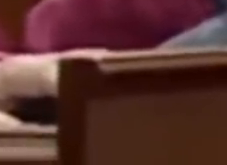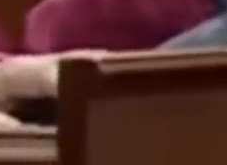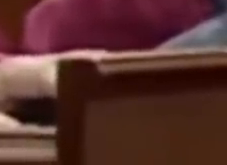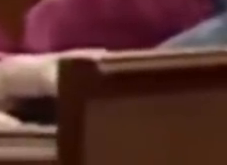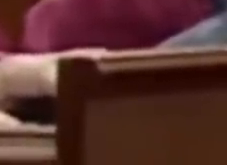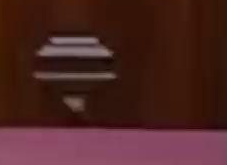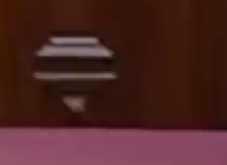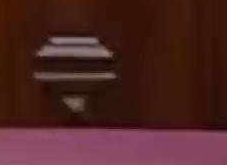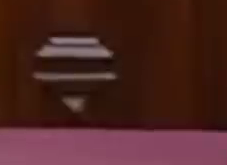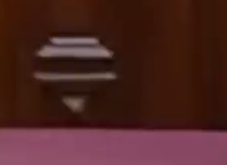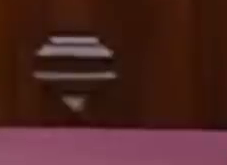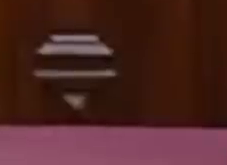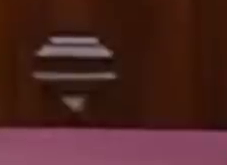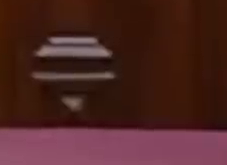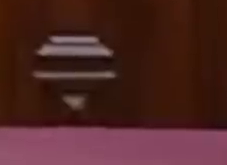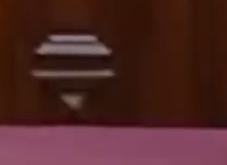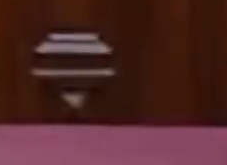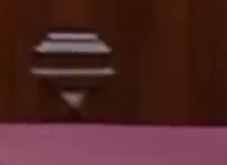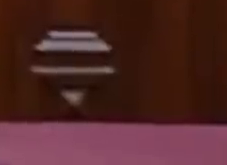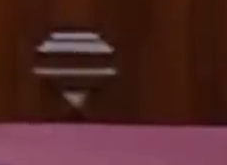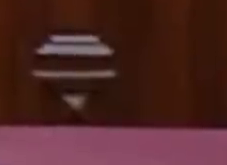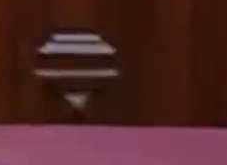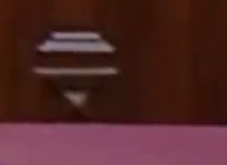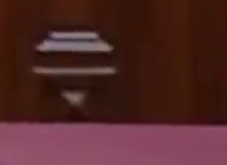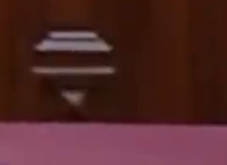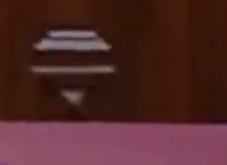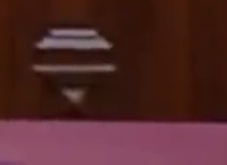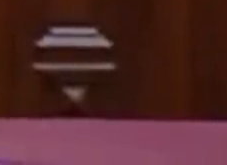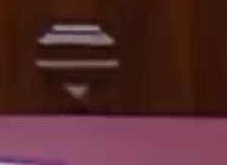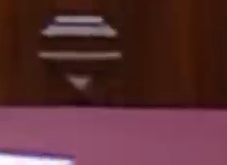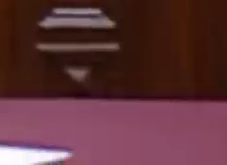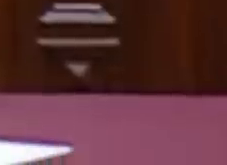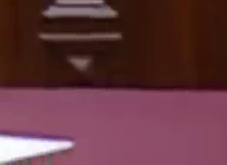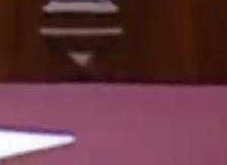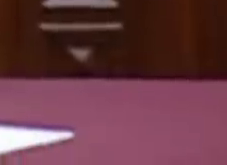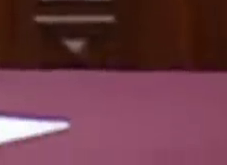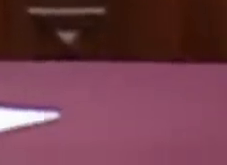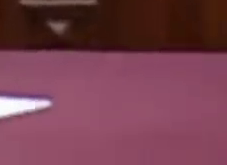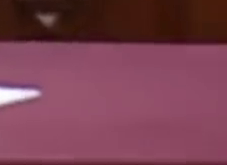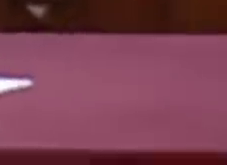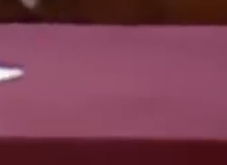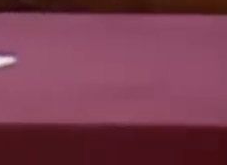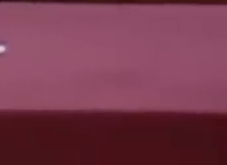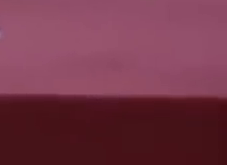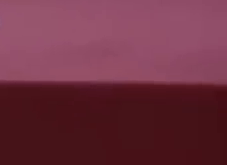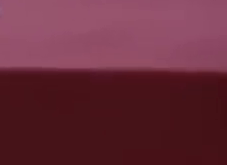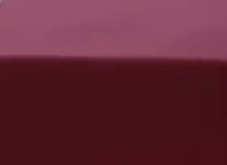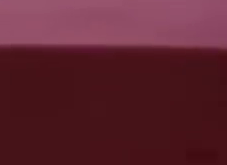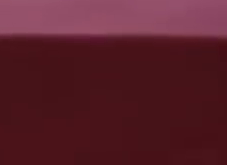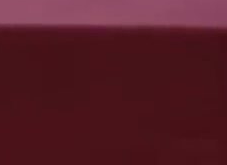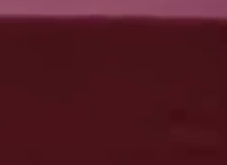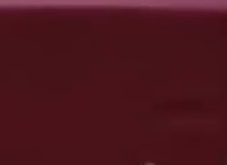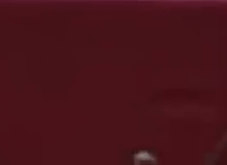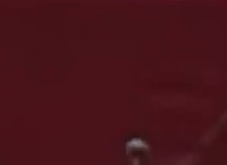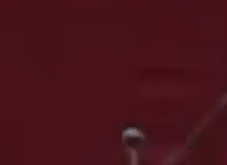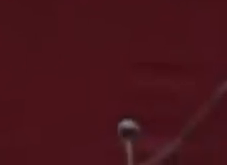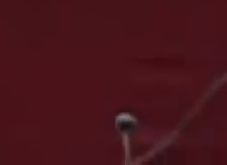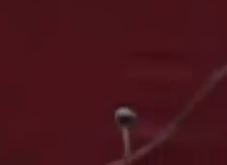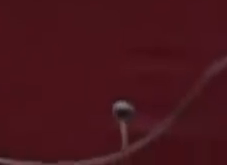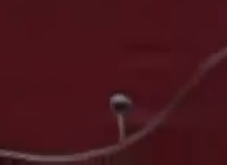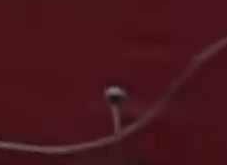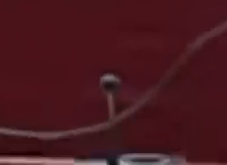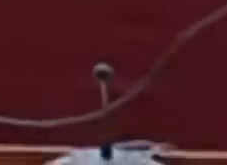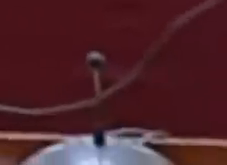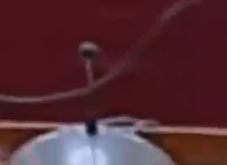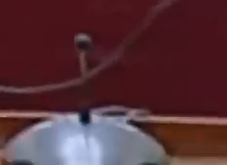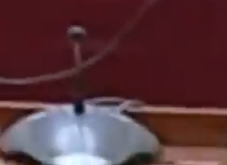Señor congresista, si usted ha pedido que se le dé respuesta a sus interrogantes y le estoy respondiendo justamente con la lectura que ha hecho el señor